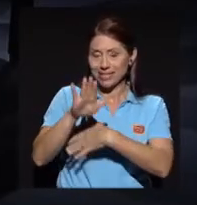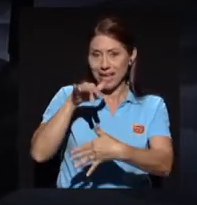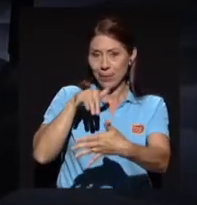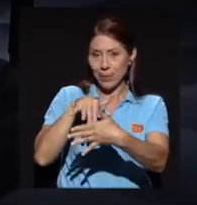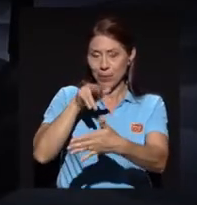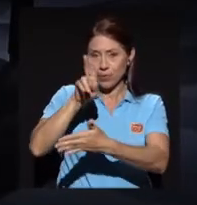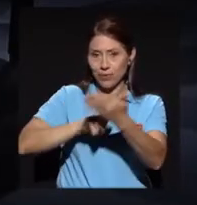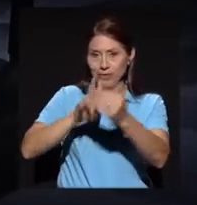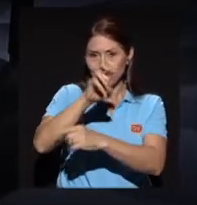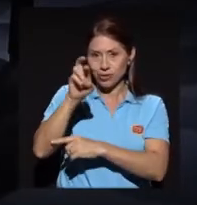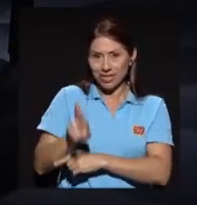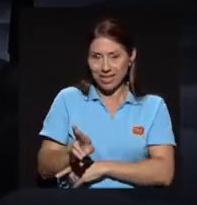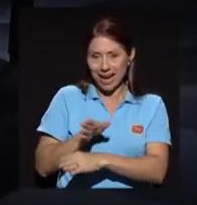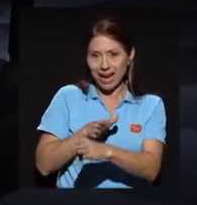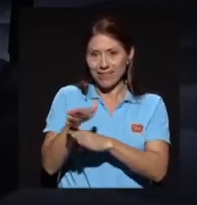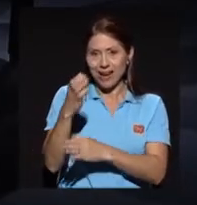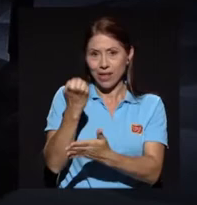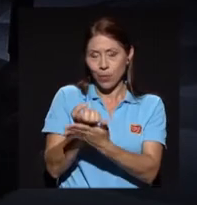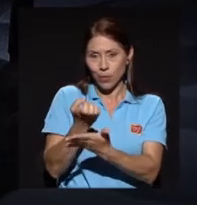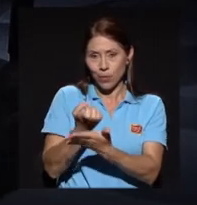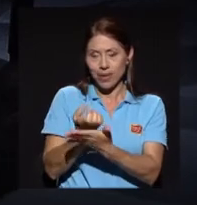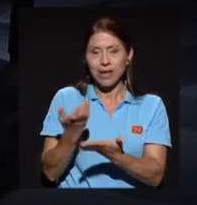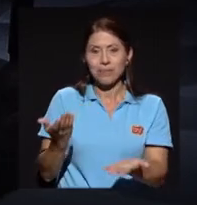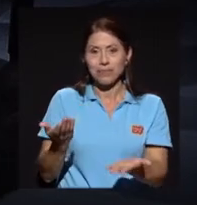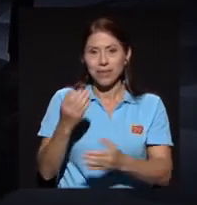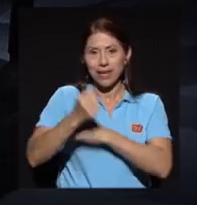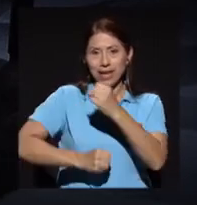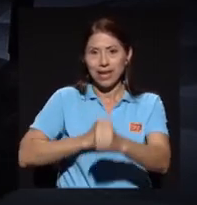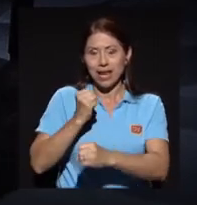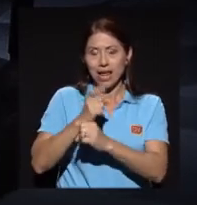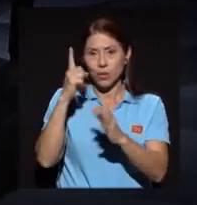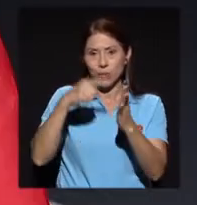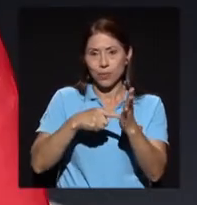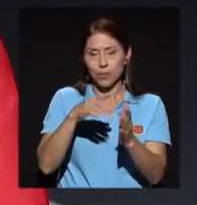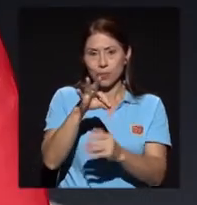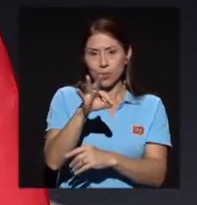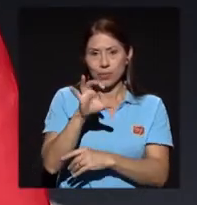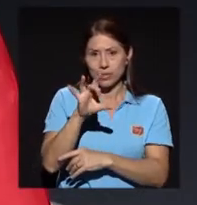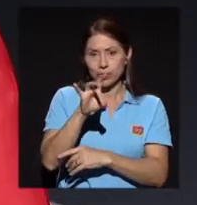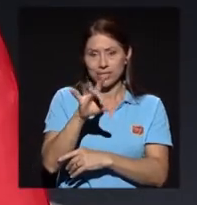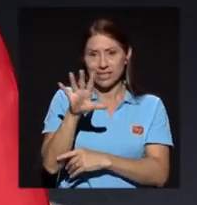Costa Rica a la carrera de Economía en el año 85,